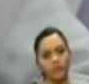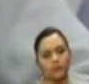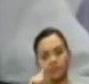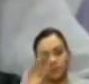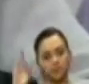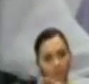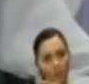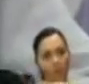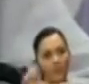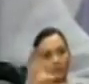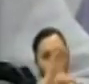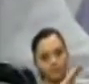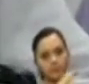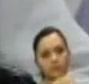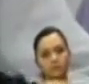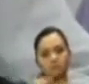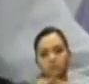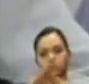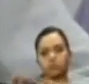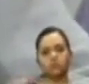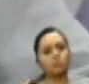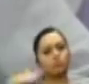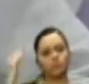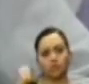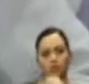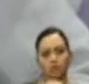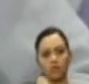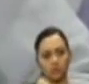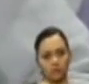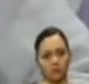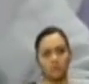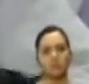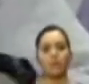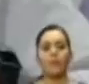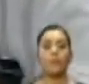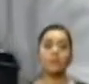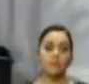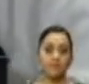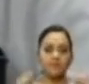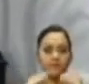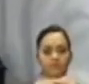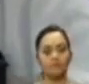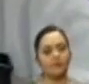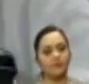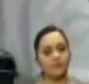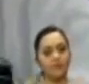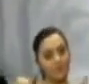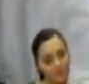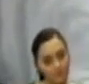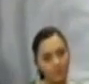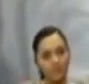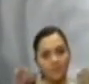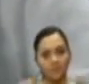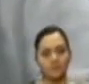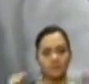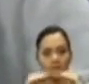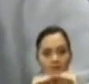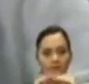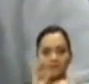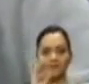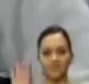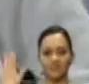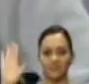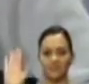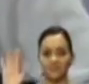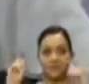montubios, todos nuestros campesinos durante siglos. Entonces, es una gran alegría haber podido cumplir con esta